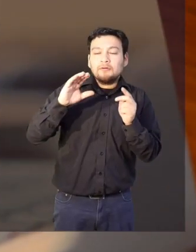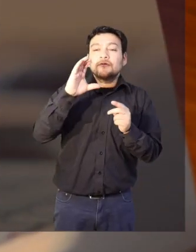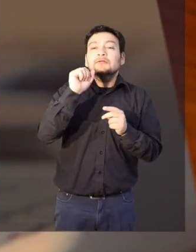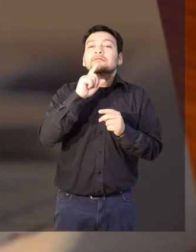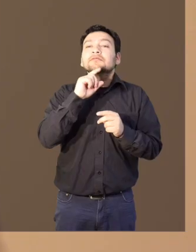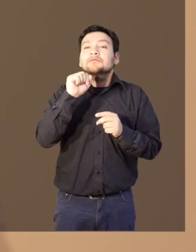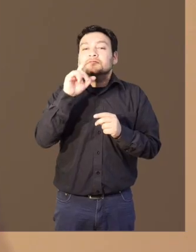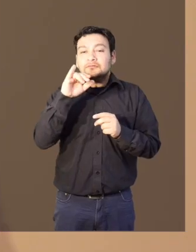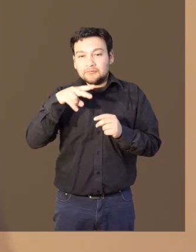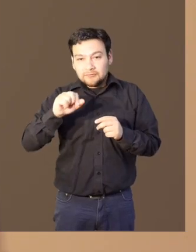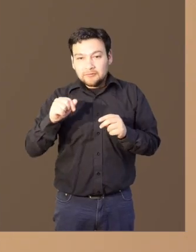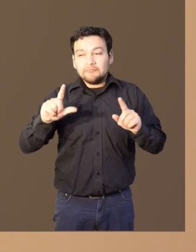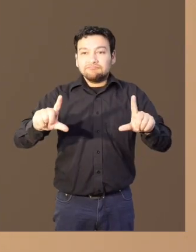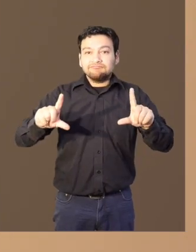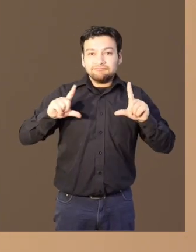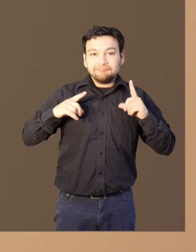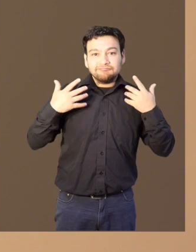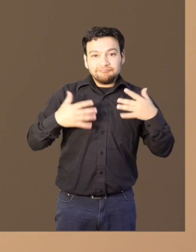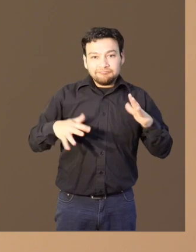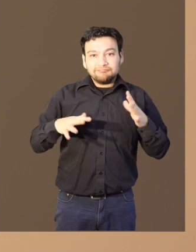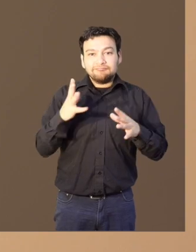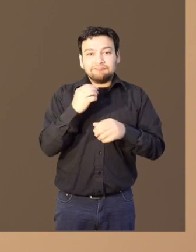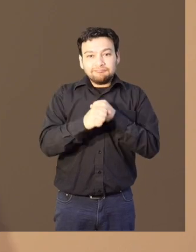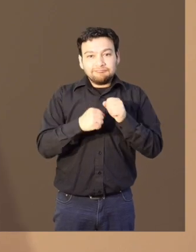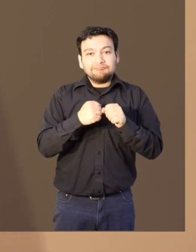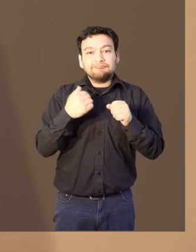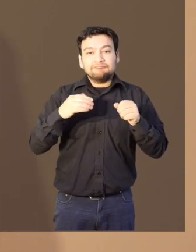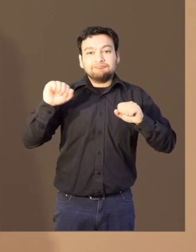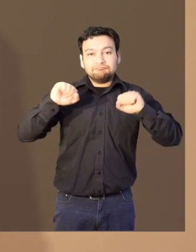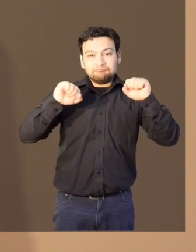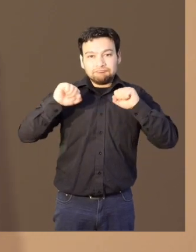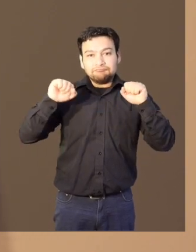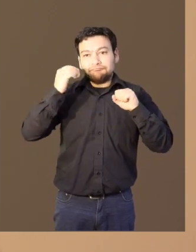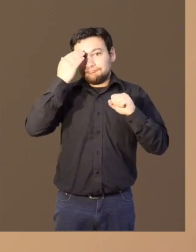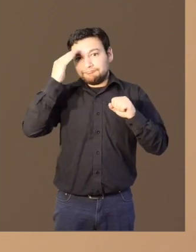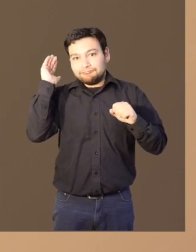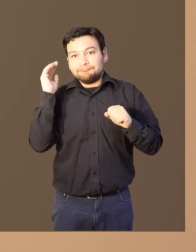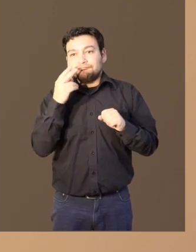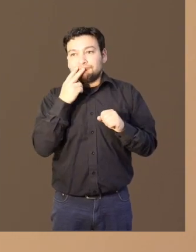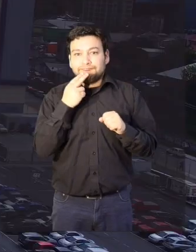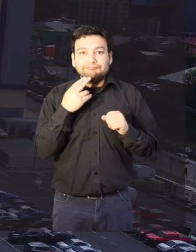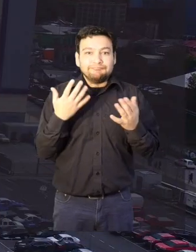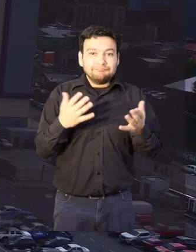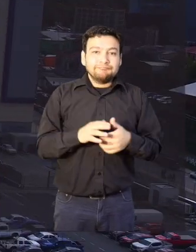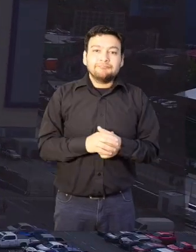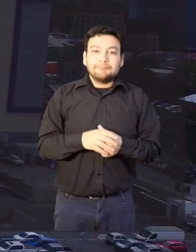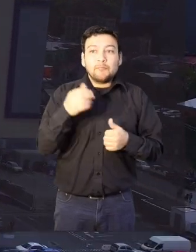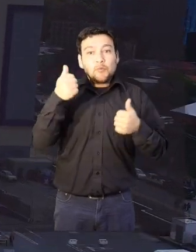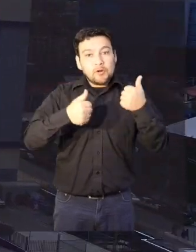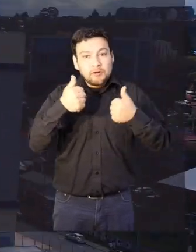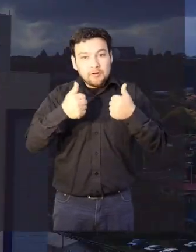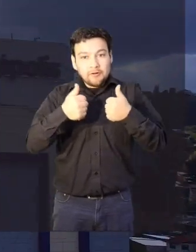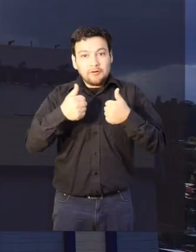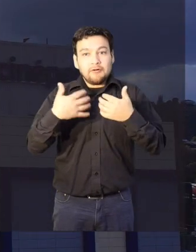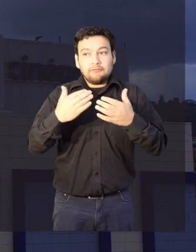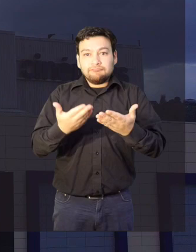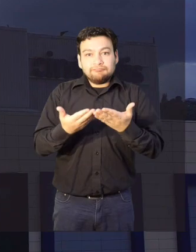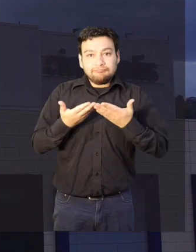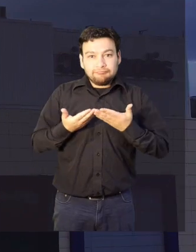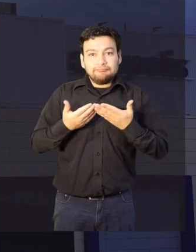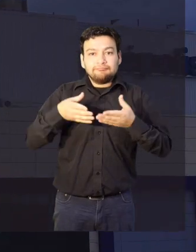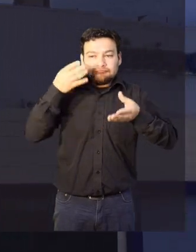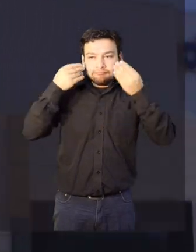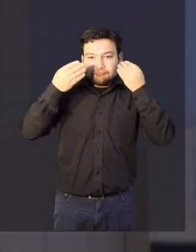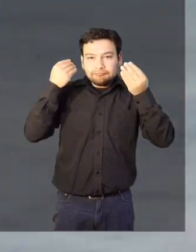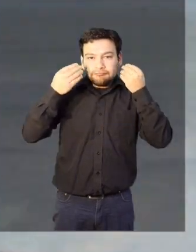o privado Hola soy Catalina añasco soy egresada de esta carrera y actualmente trabajo en una prestigiosa empresa de esta ciudad la carrera